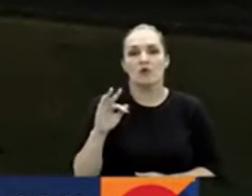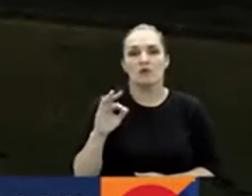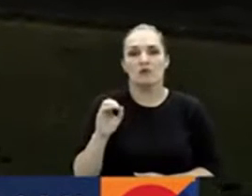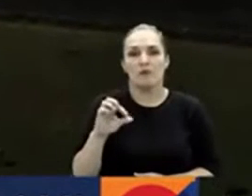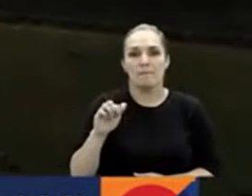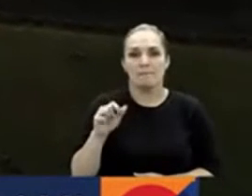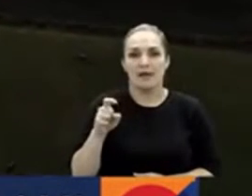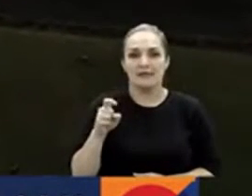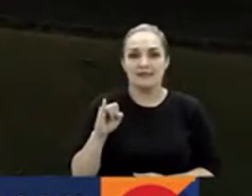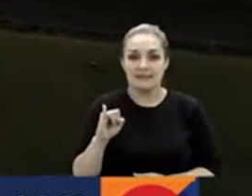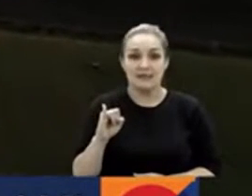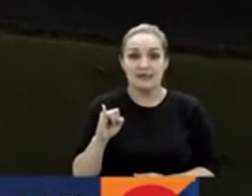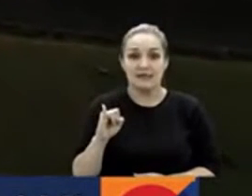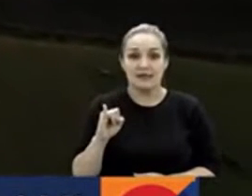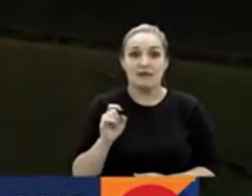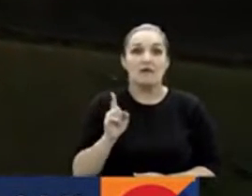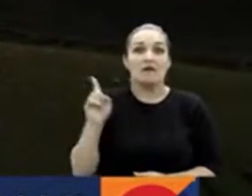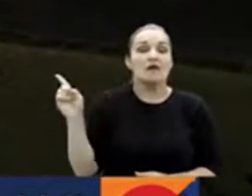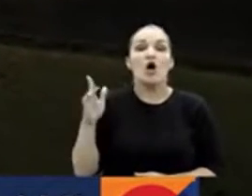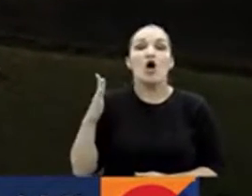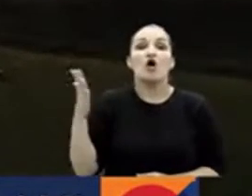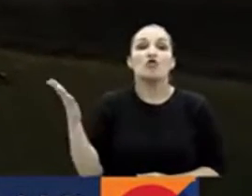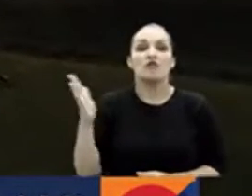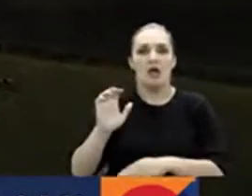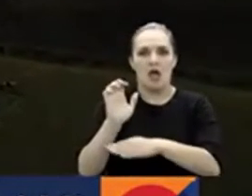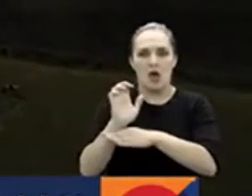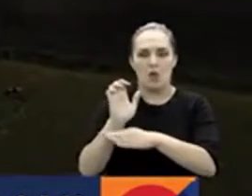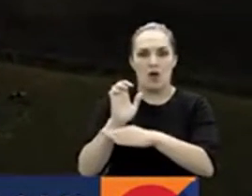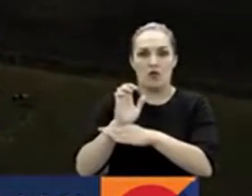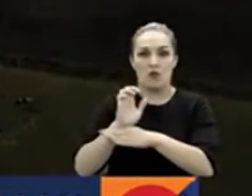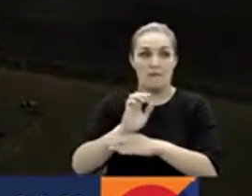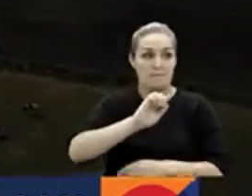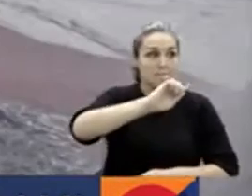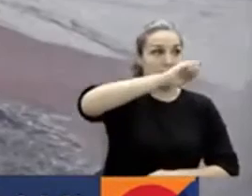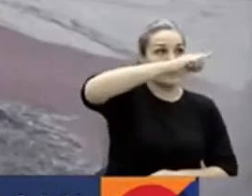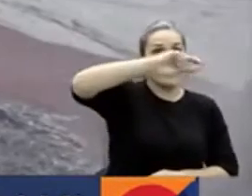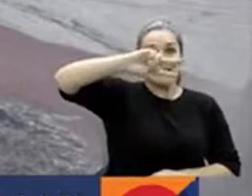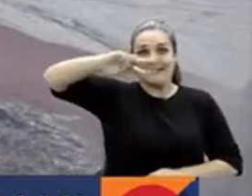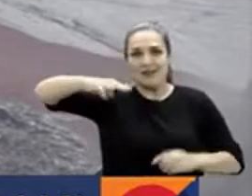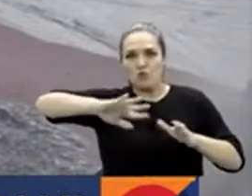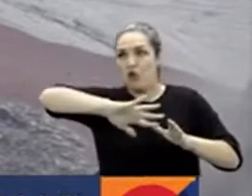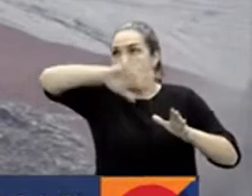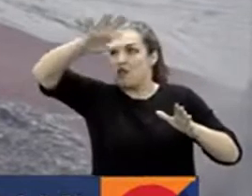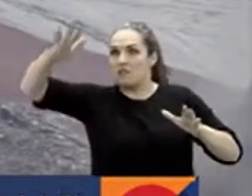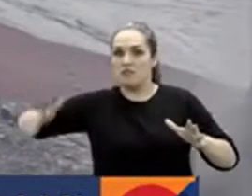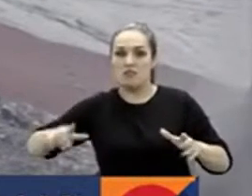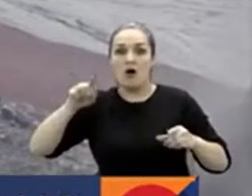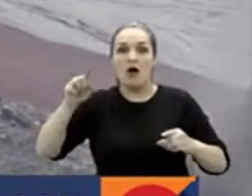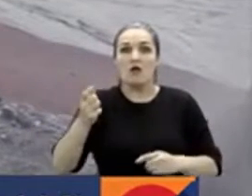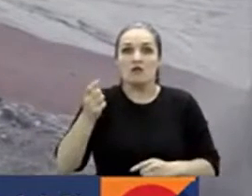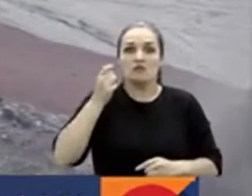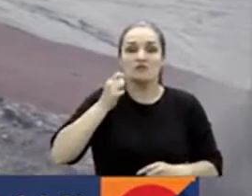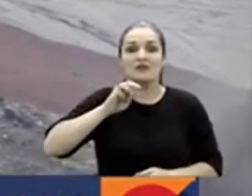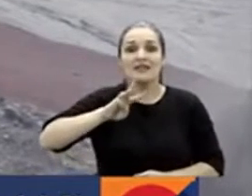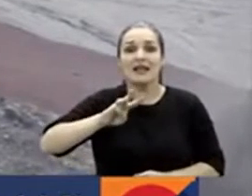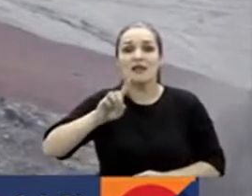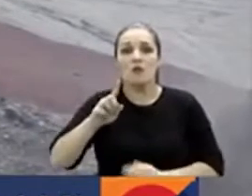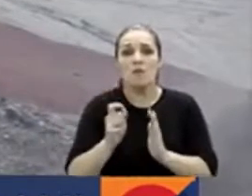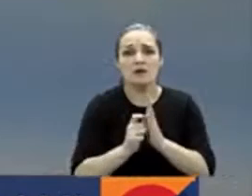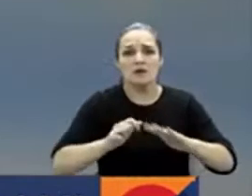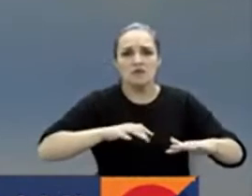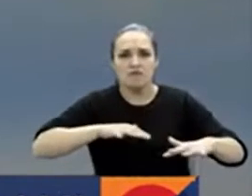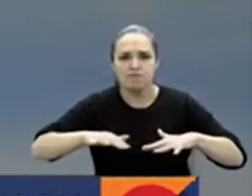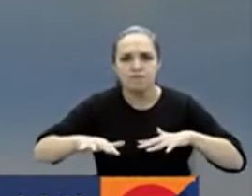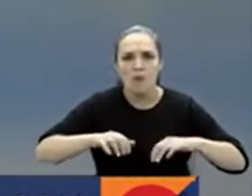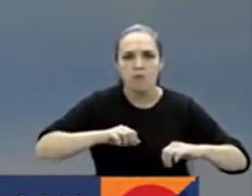segunda montaña más alta de los Andes de Ecuador, ha registrado en las últimas 24 horas 31 sismos relacionados con el movimiento de